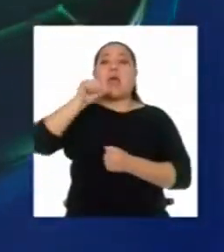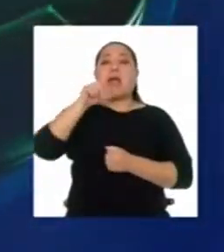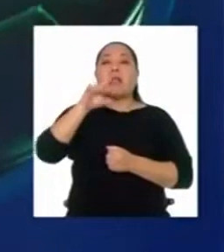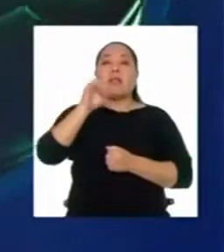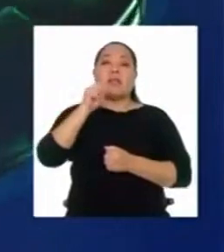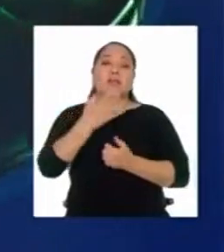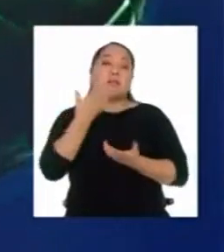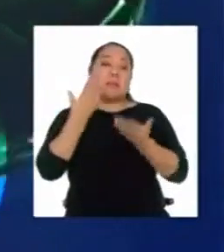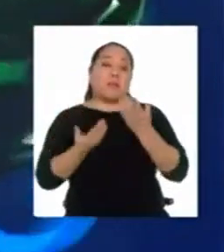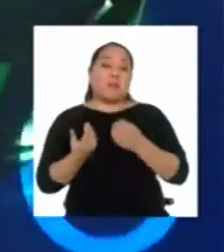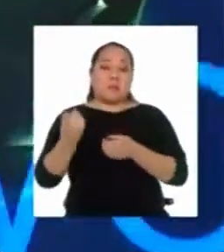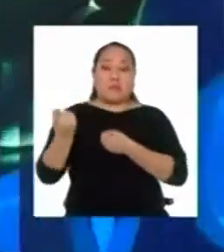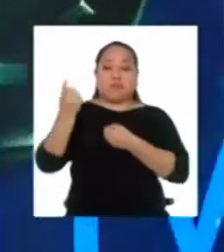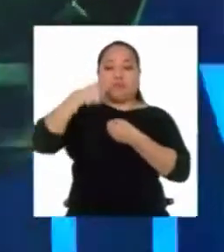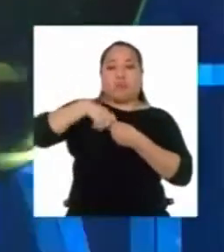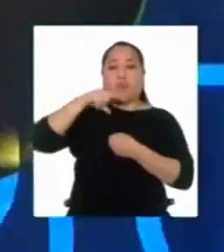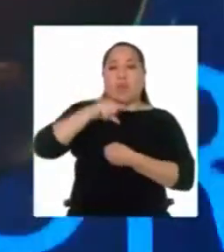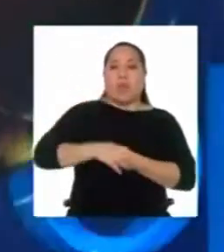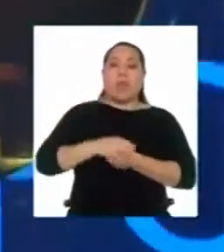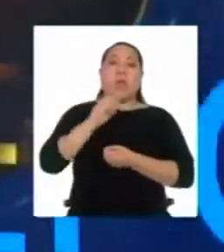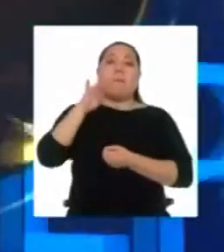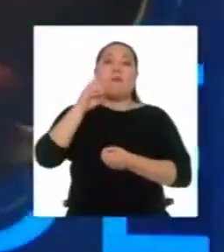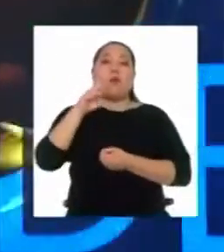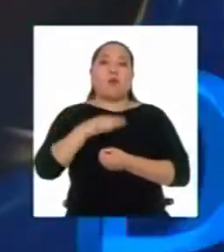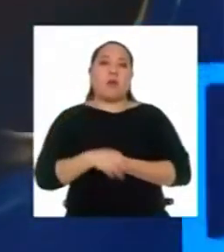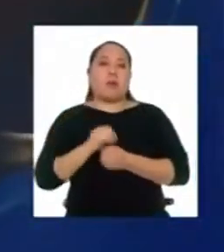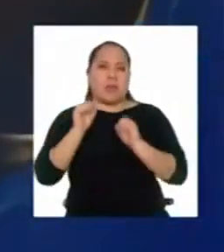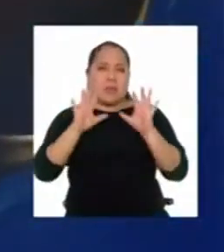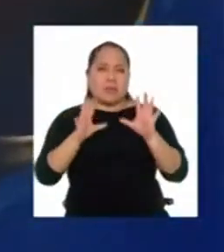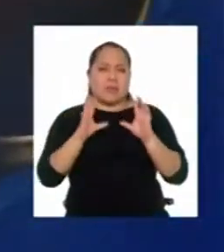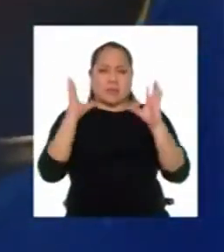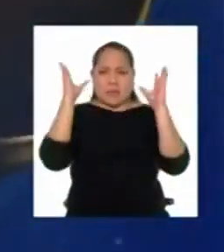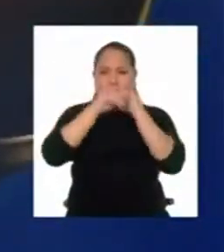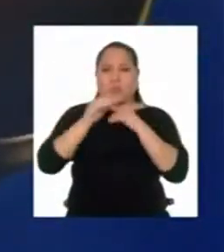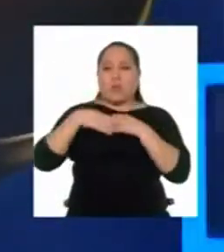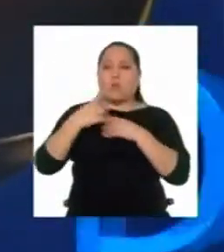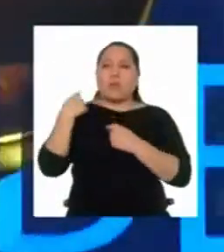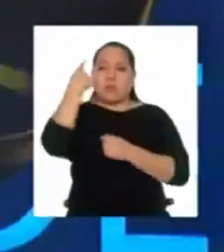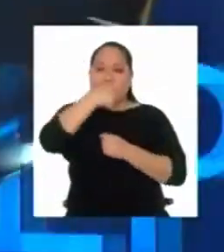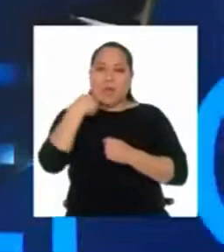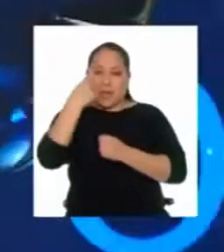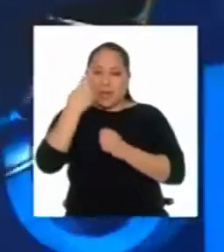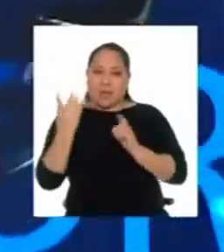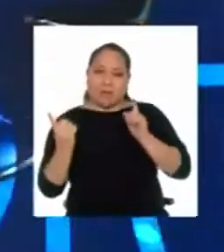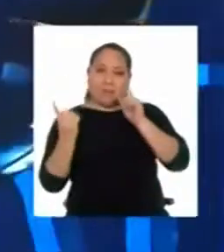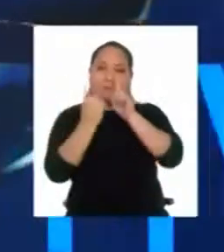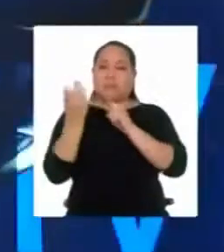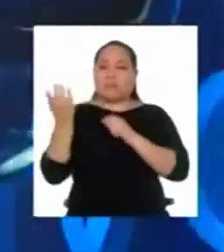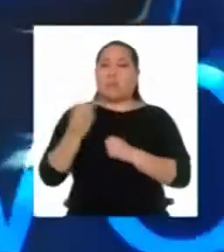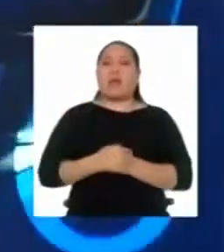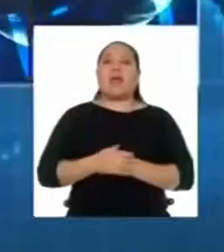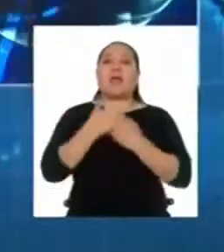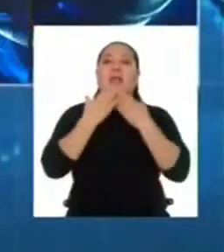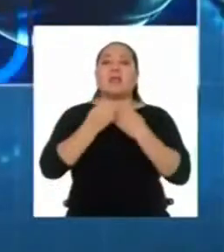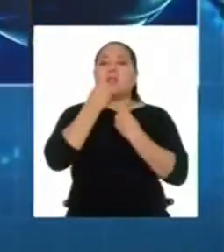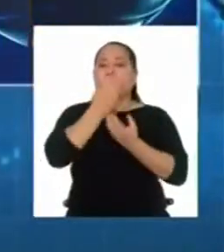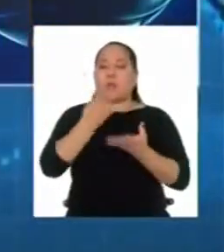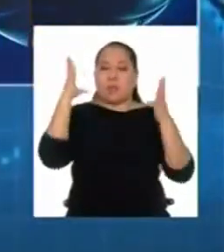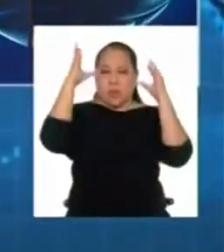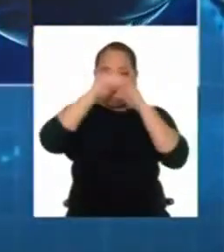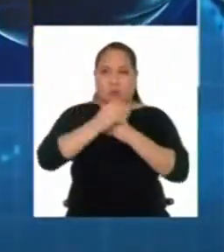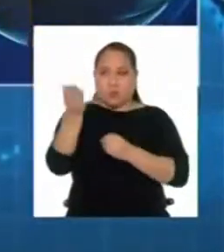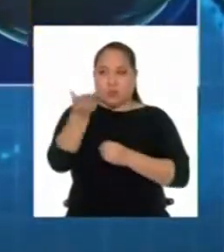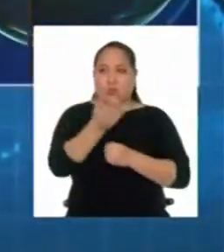esta posibilidad de Boca y mucho material a partir de las 10 de la noche, inmediatamente después de Cara a Cara. Me voy despidiendo, gracias, buenas noches. Con ustedes,